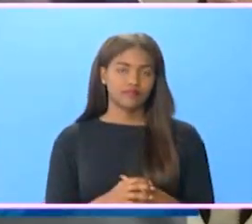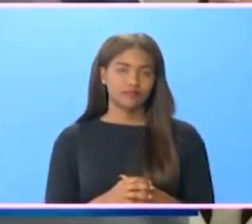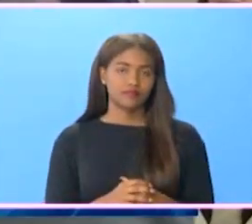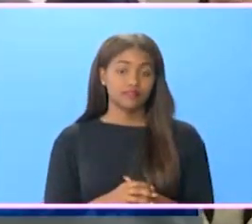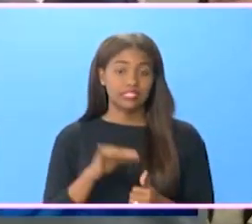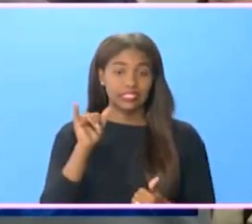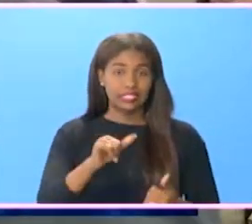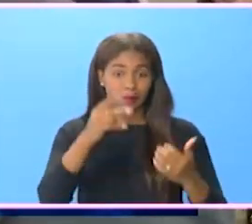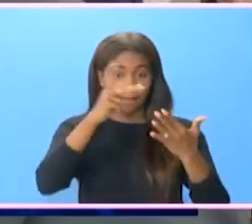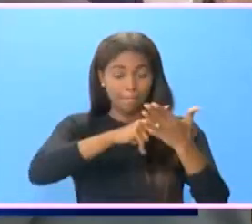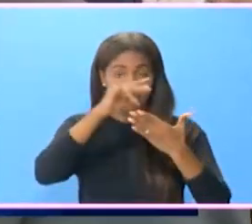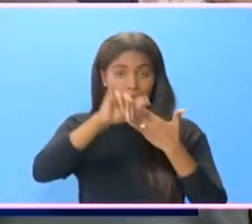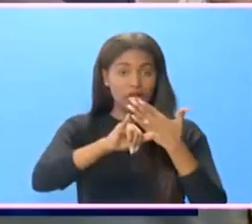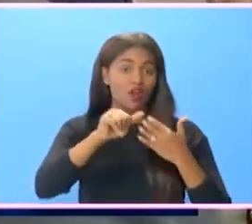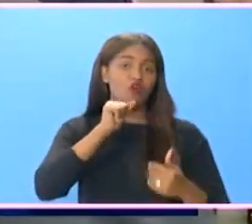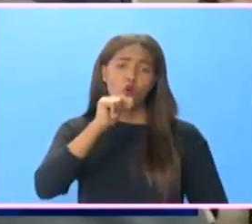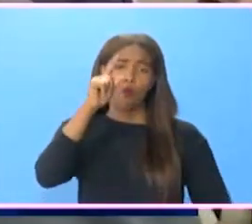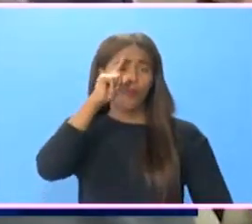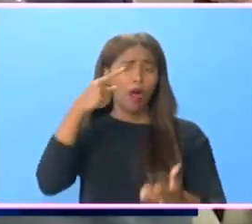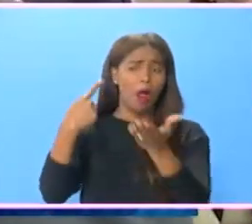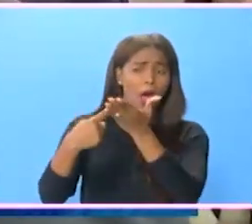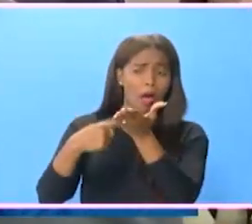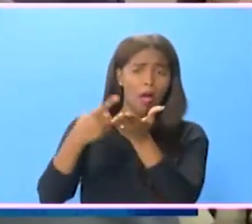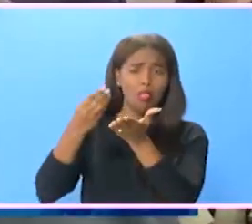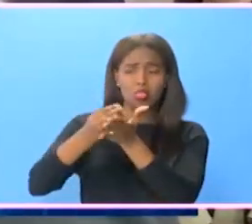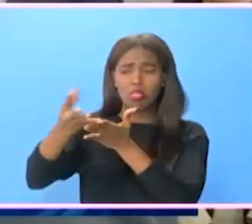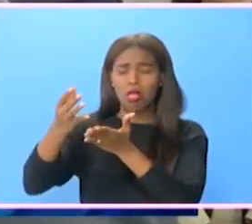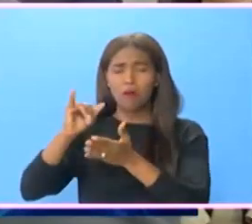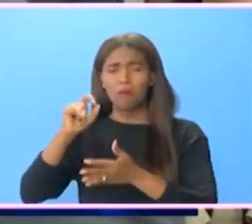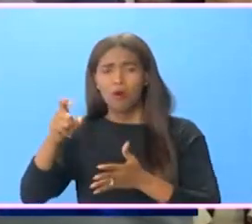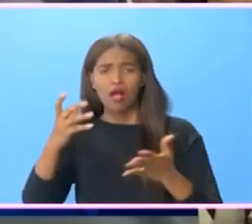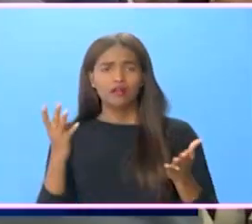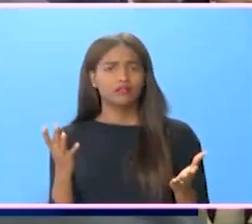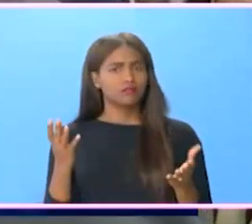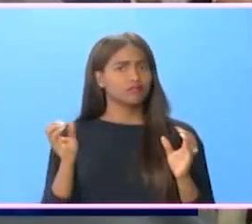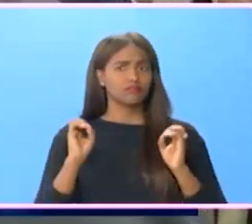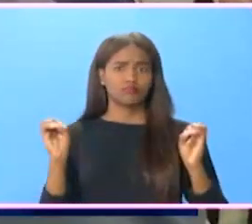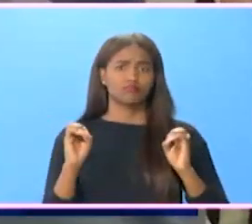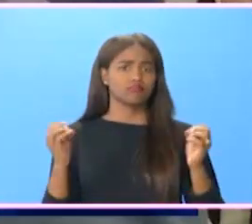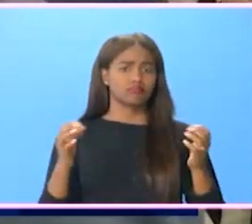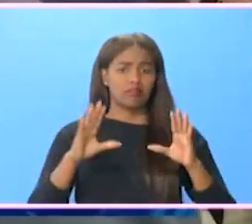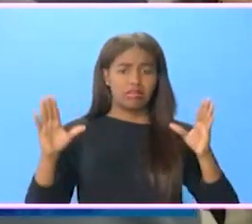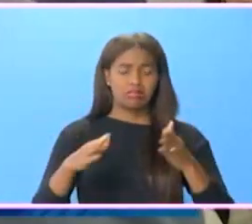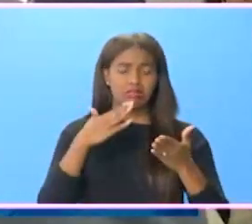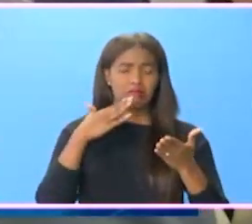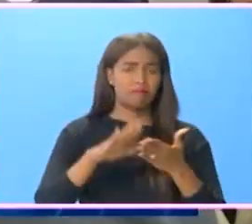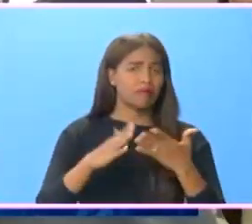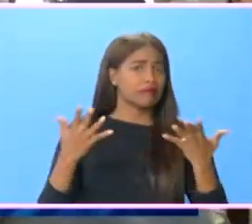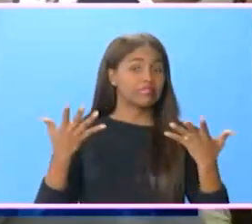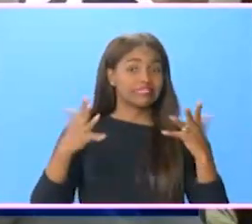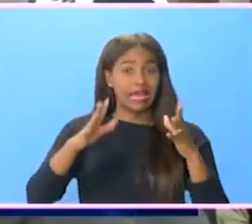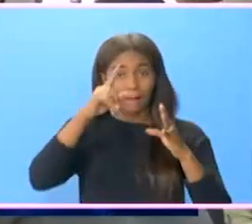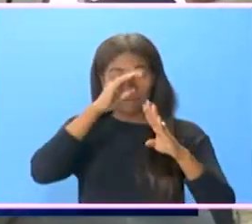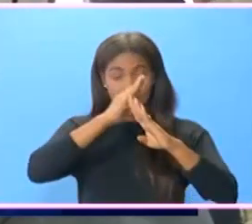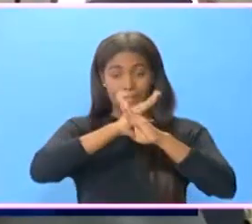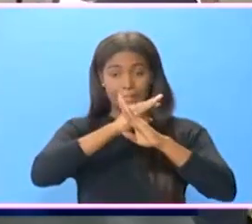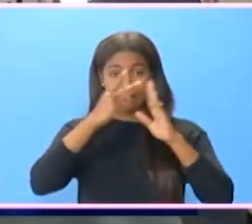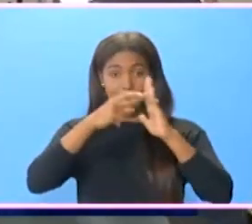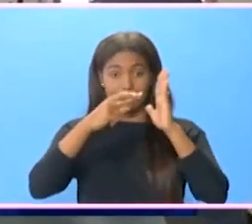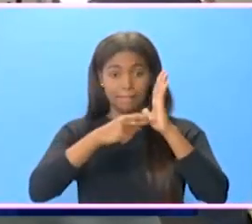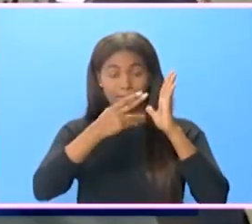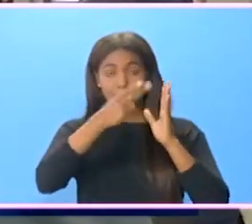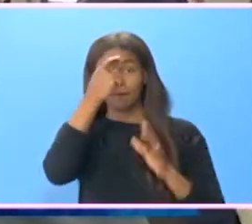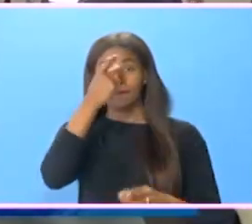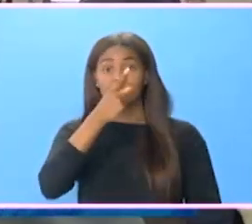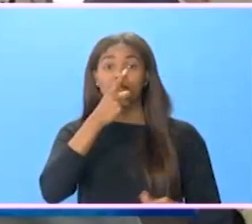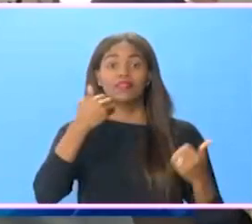Este tipo de proyectos no son ni para combatir la evasión fiscal, ni corrupción. Ya para combatir la corrupción la República Dominicana